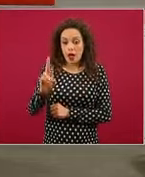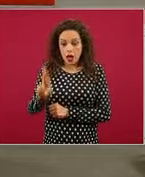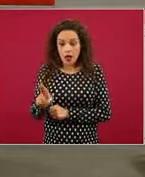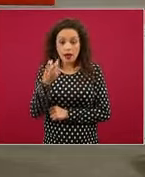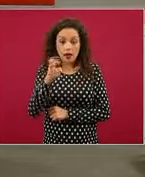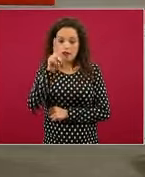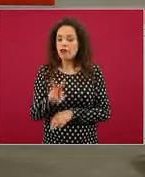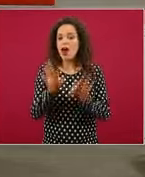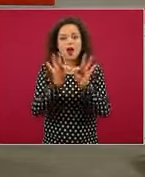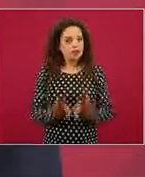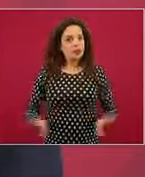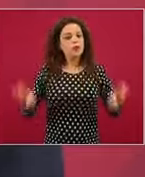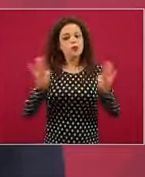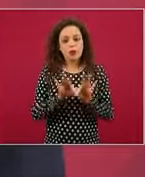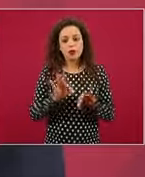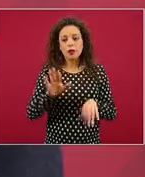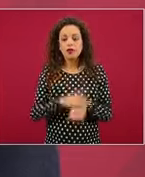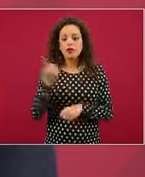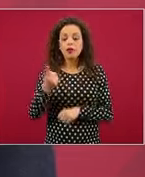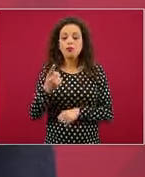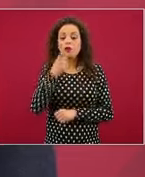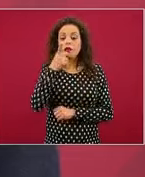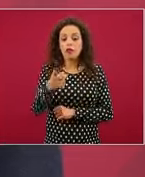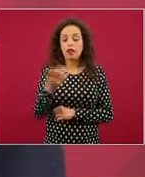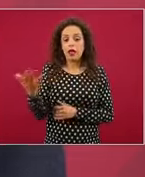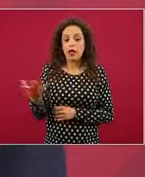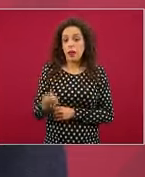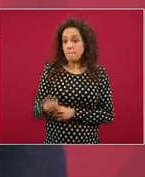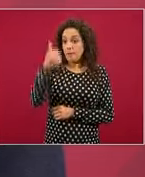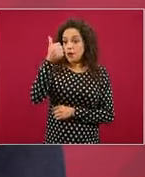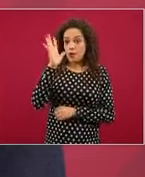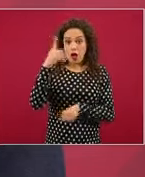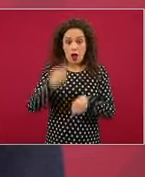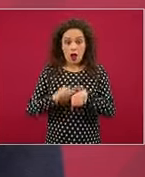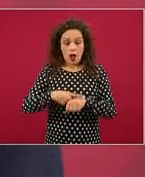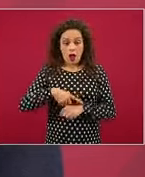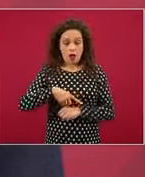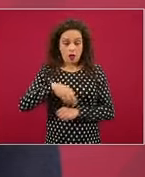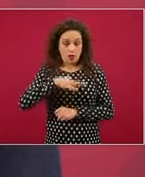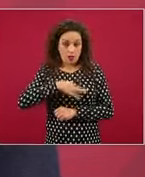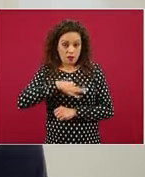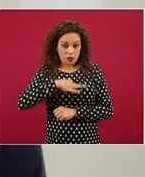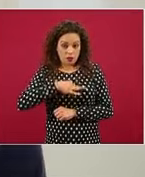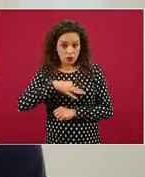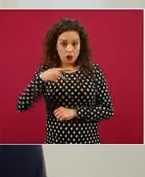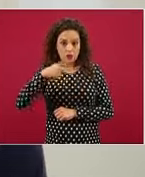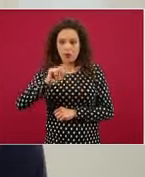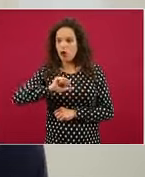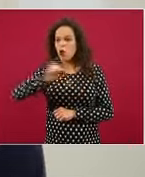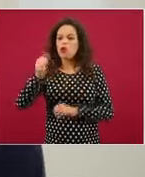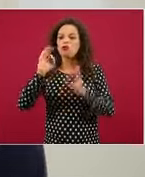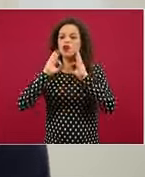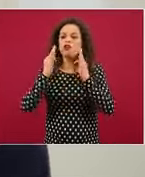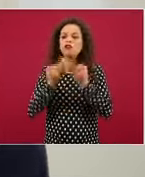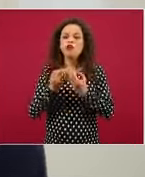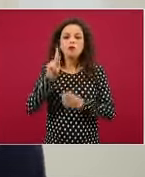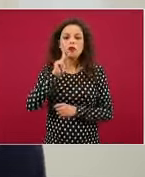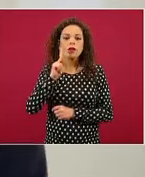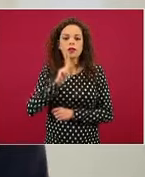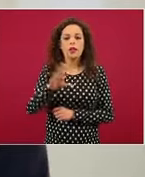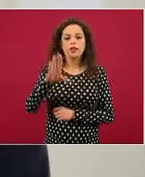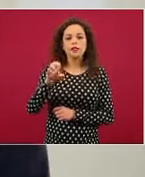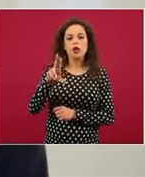importante porque muchas veces se habla de una primera infección, pero que fue confirmada por algún otro método diagnóstico,